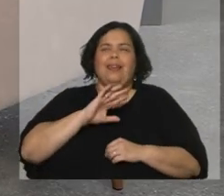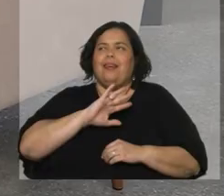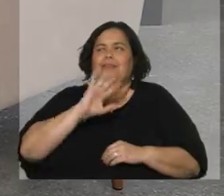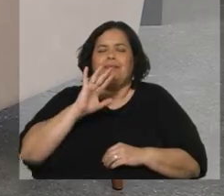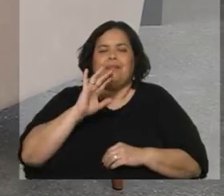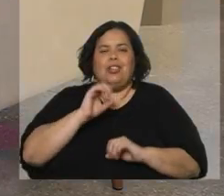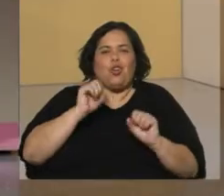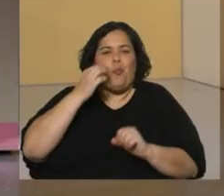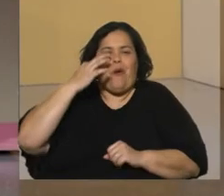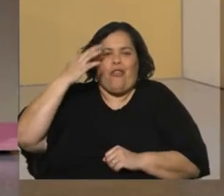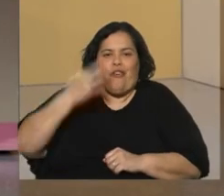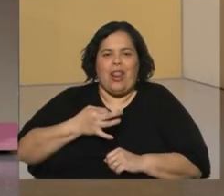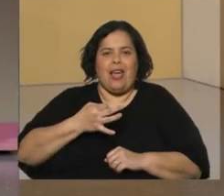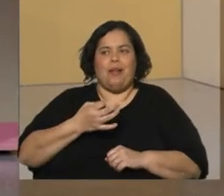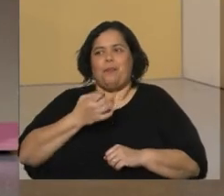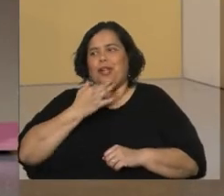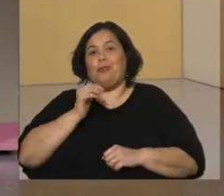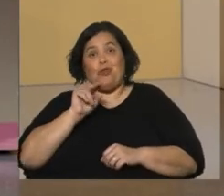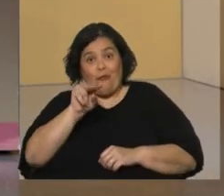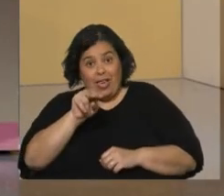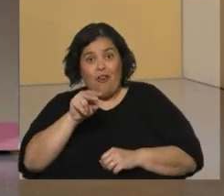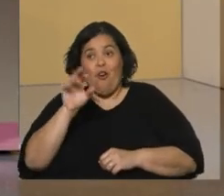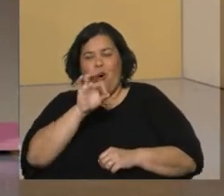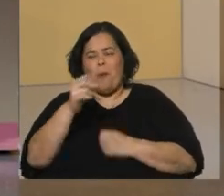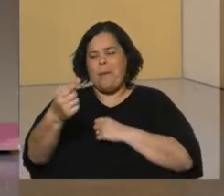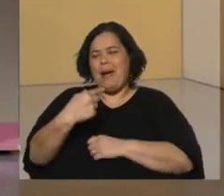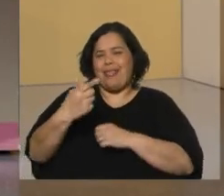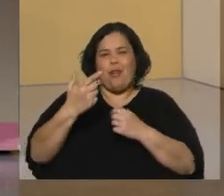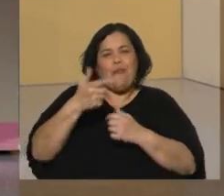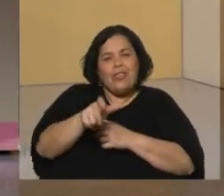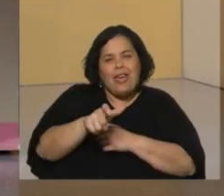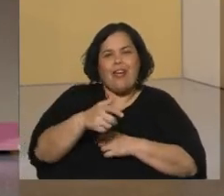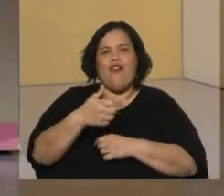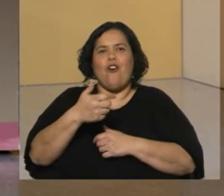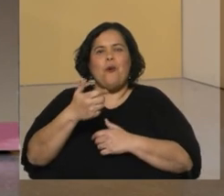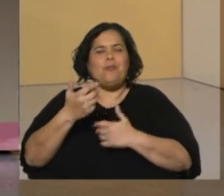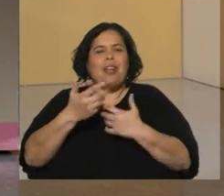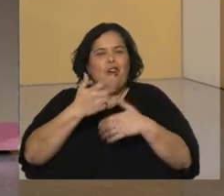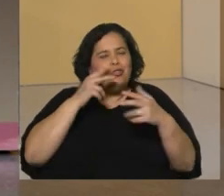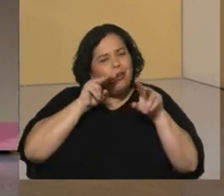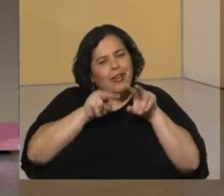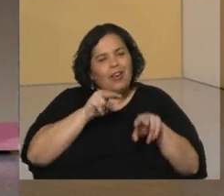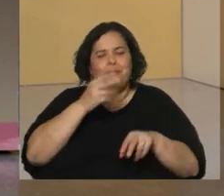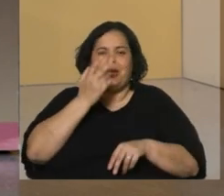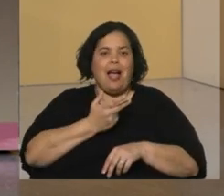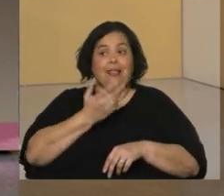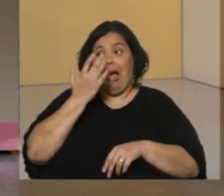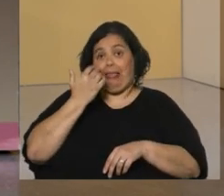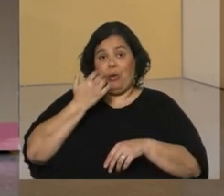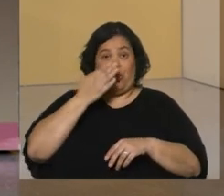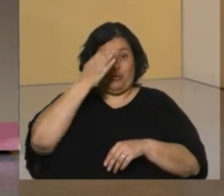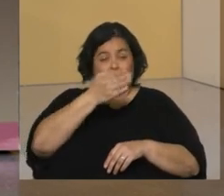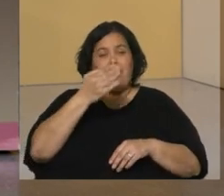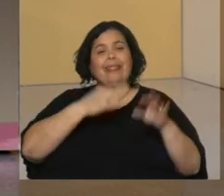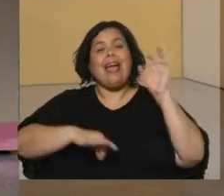sí es increíble yo hago una nota lo veo a veces me pasan un video me dicen vos yo estuve acá algo que pasó que pasó con el teatro de verano que